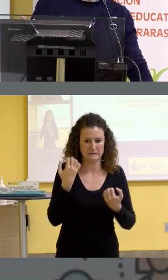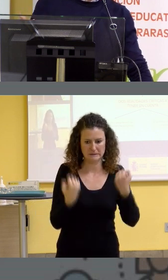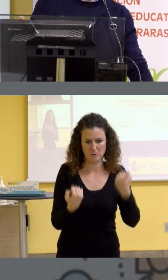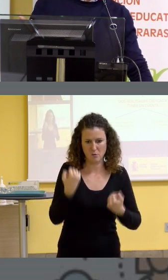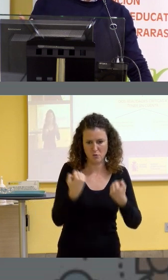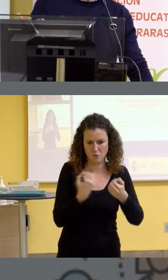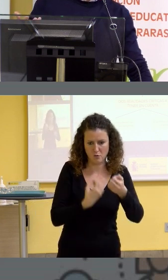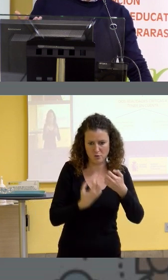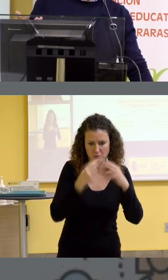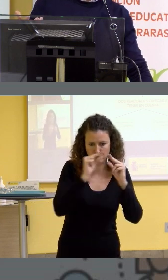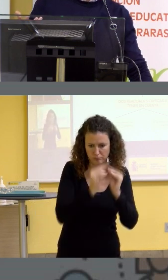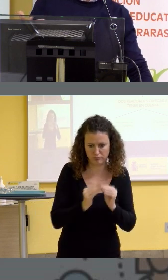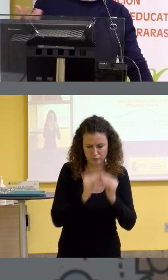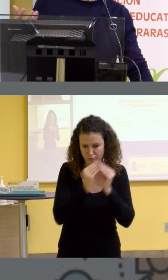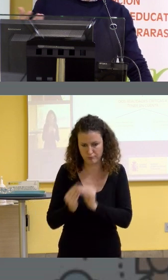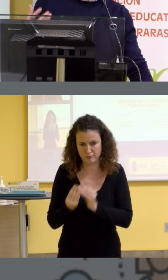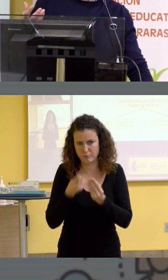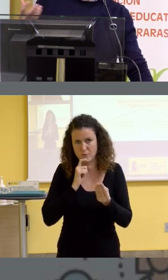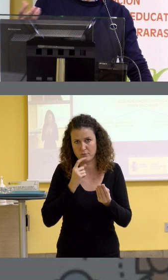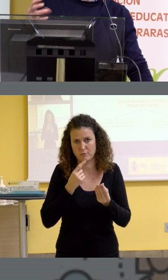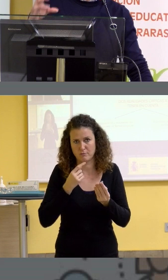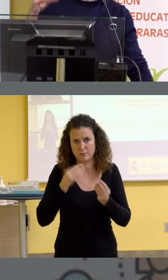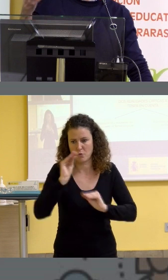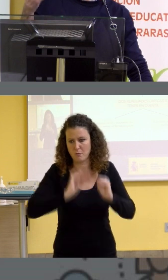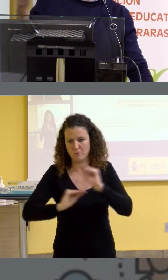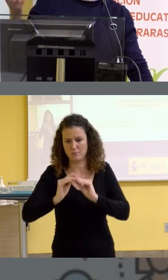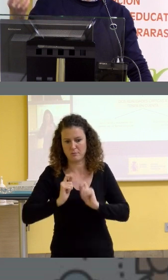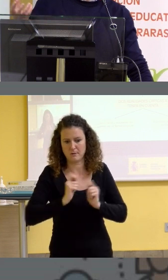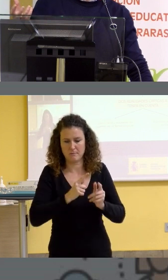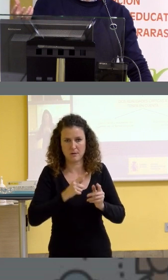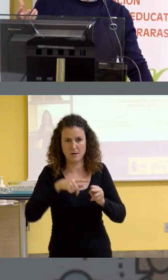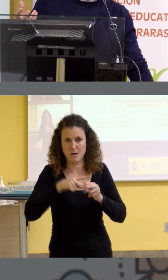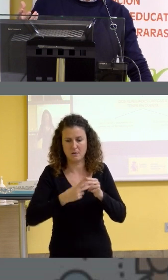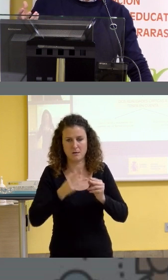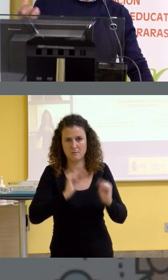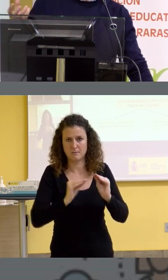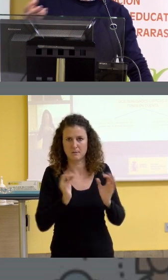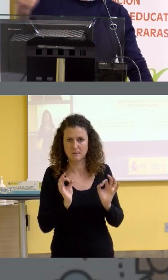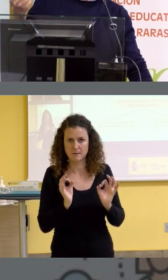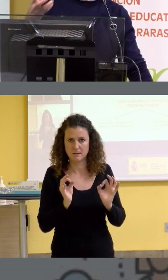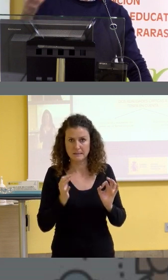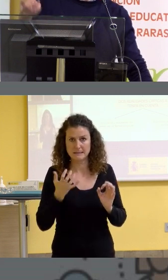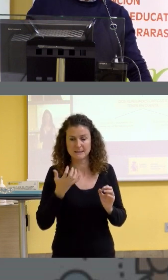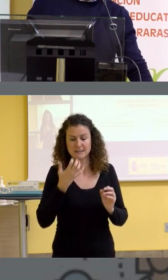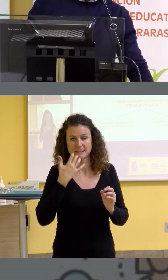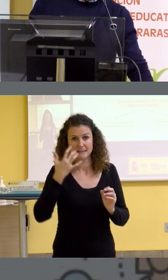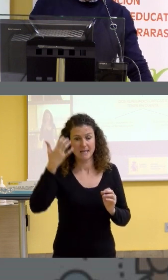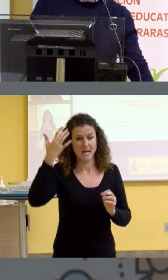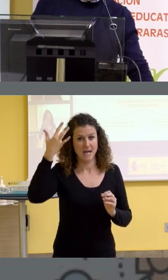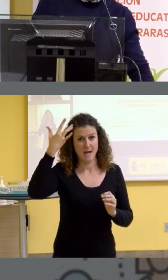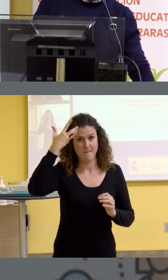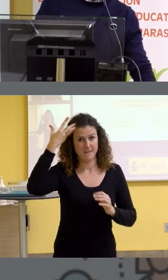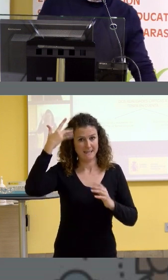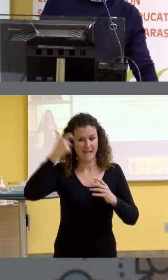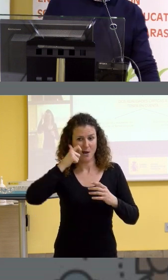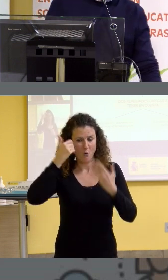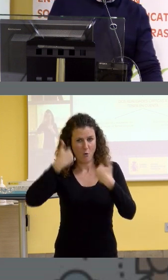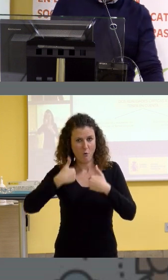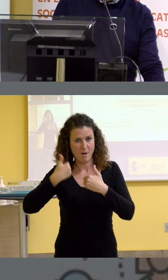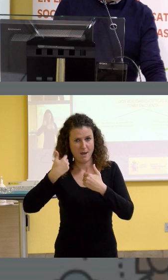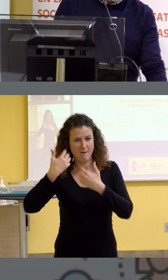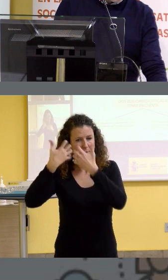arreglar. Entonces, estaría bien saber cómo se fabrica una mente humana. Y a partir de ahí vamos a ver cómo la arreglamos. Voy a empezar por